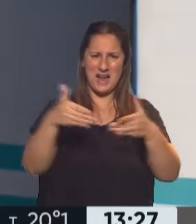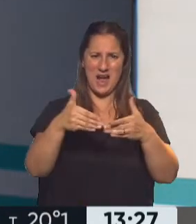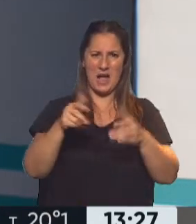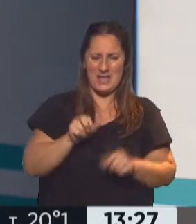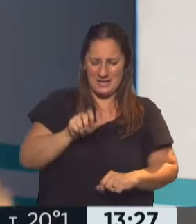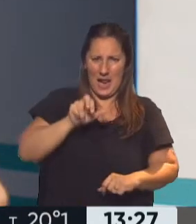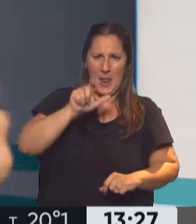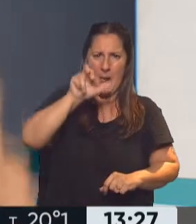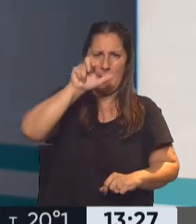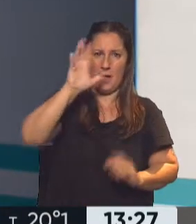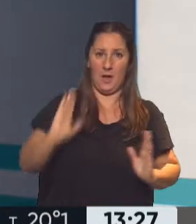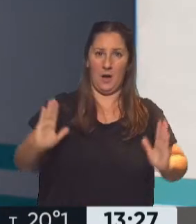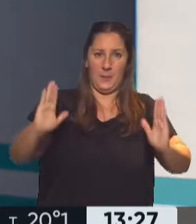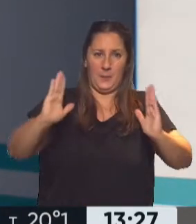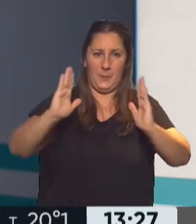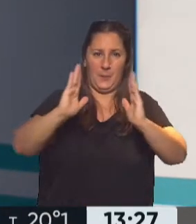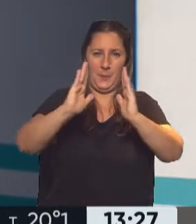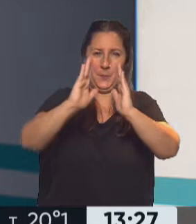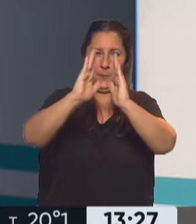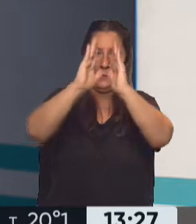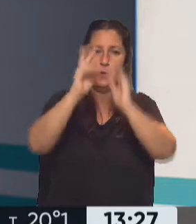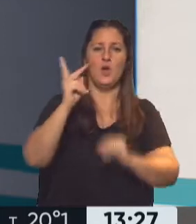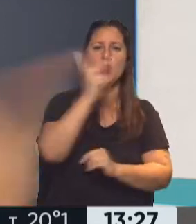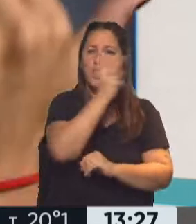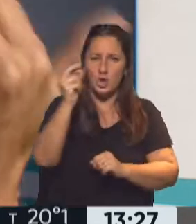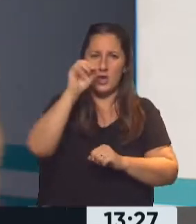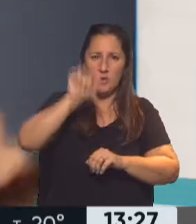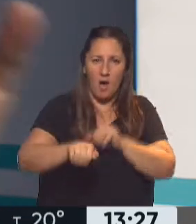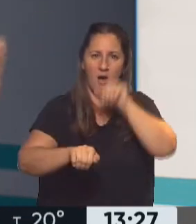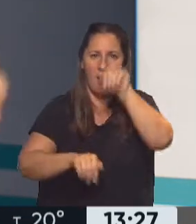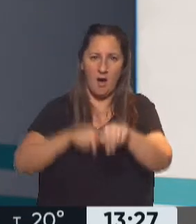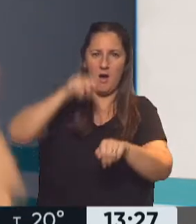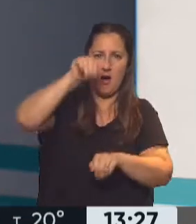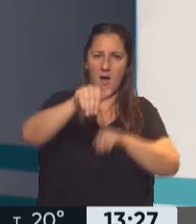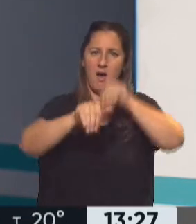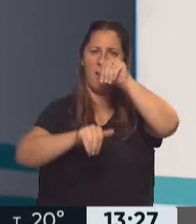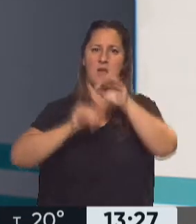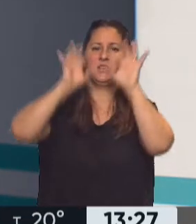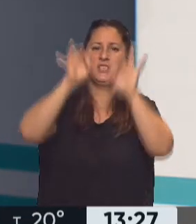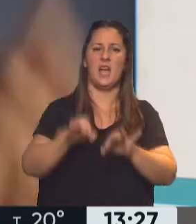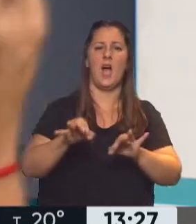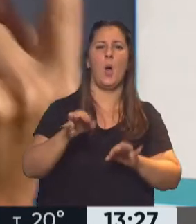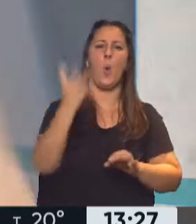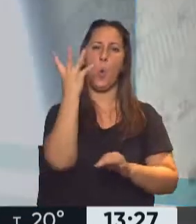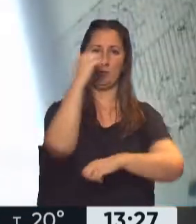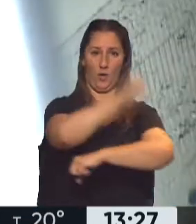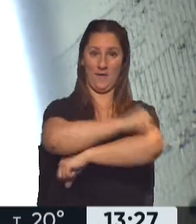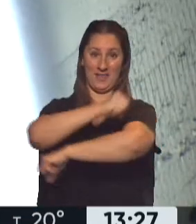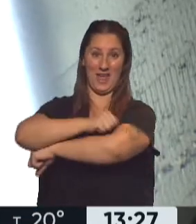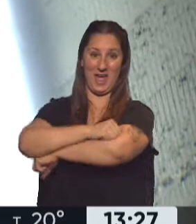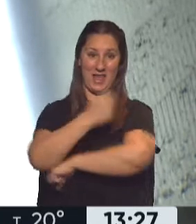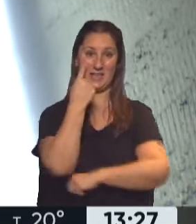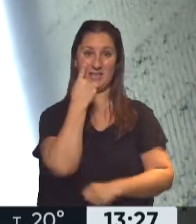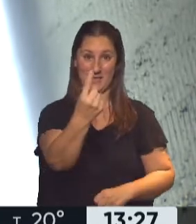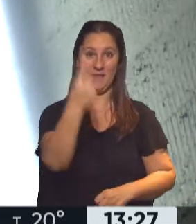achicando, y por esa escalerita son más de 200 escalones que suben a una plataforma que tiene cuatro ventanas, que son las que